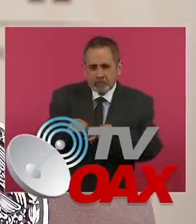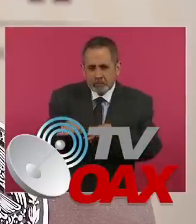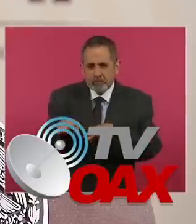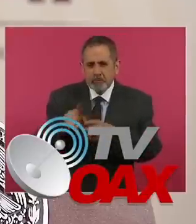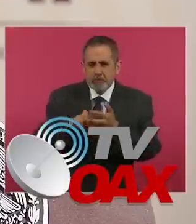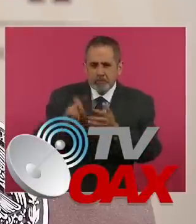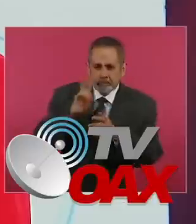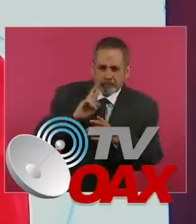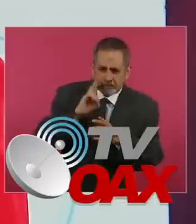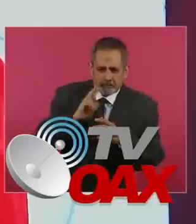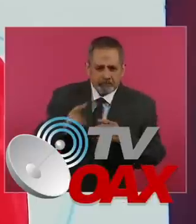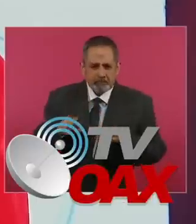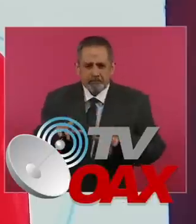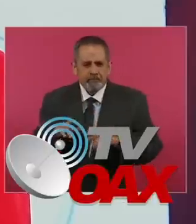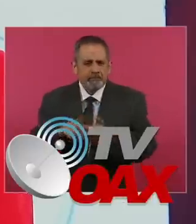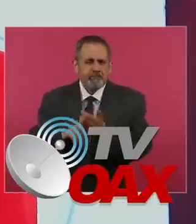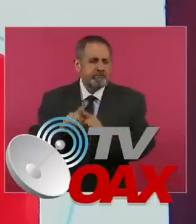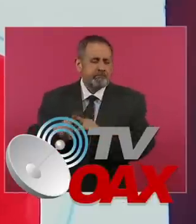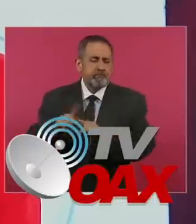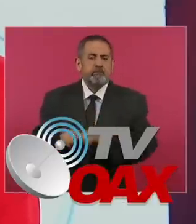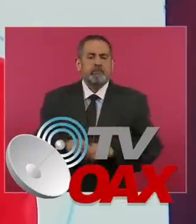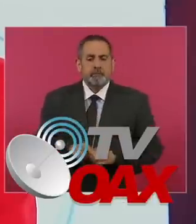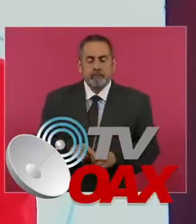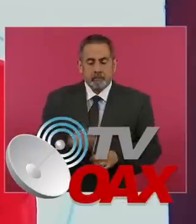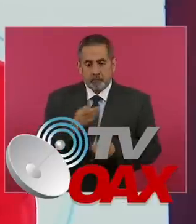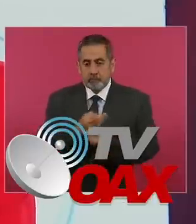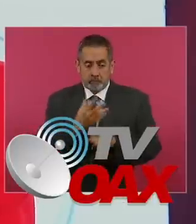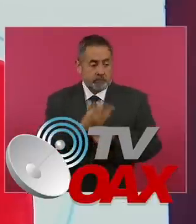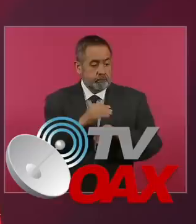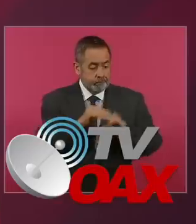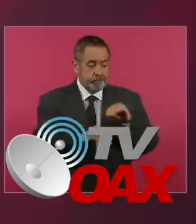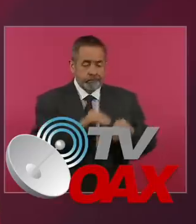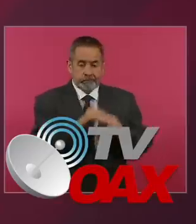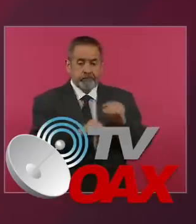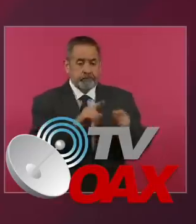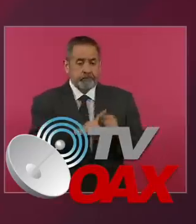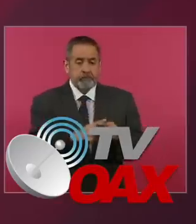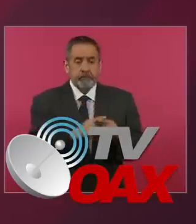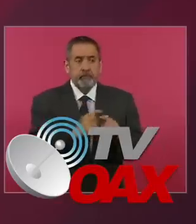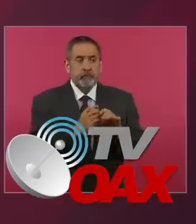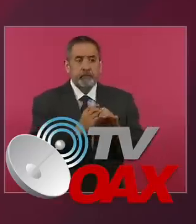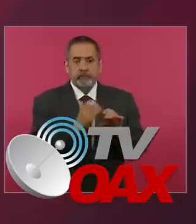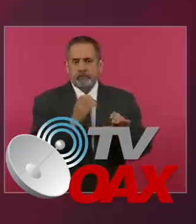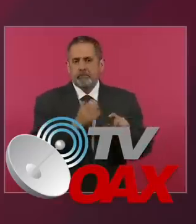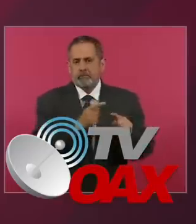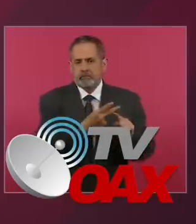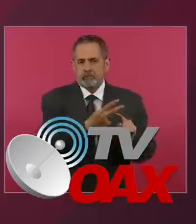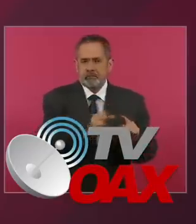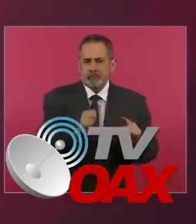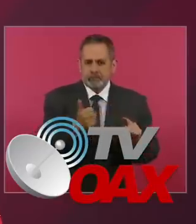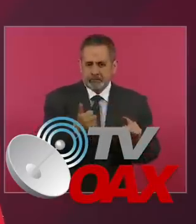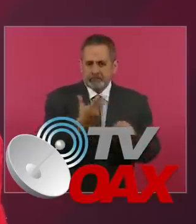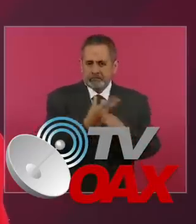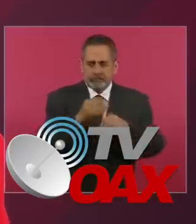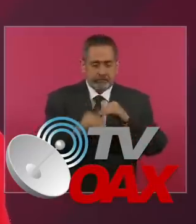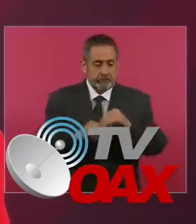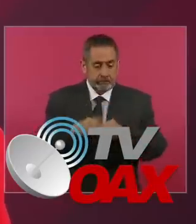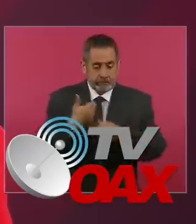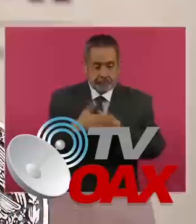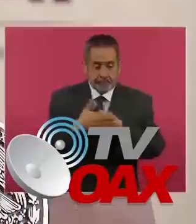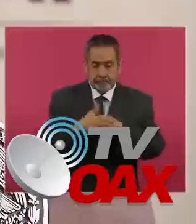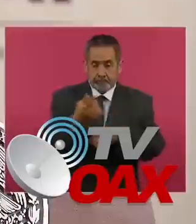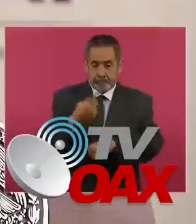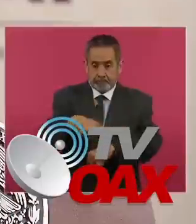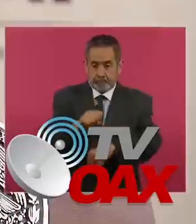pruebas dinámicas. En tanto, se ha seguido avanzando con la producción de los trenes dos al seis. El tren dos, la próxima semana,